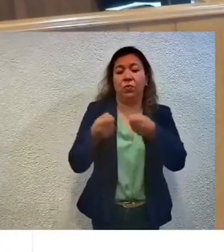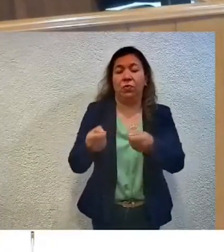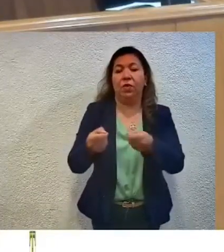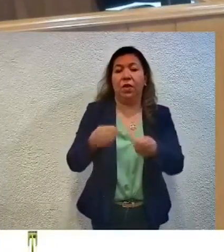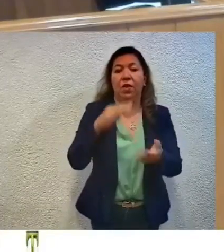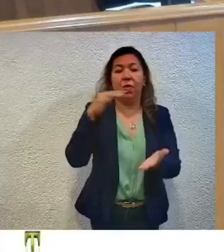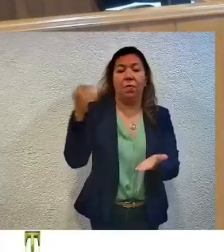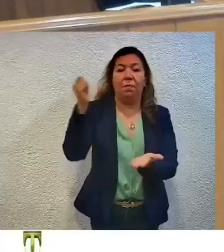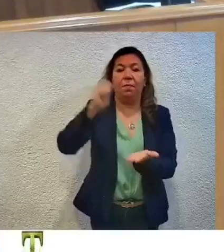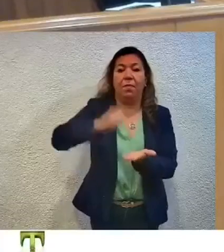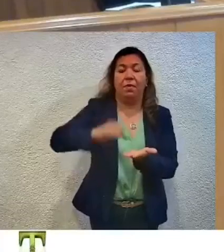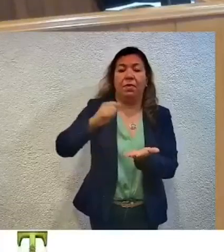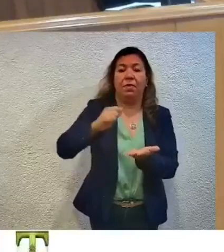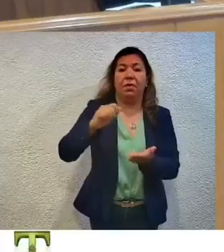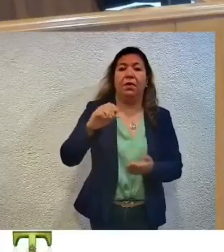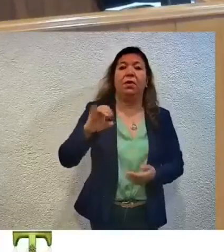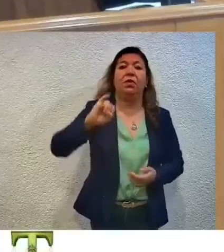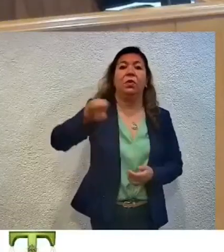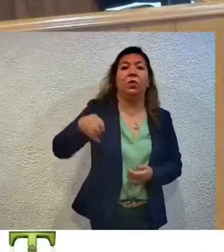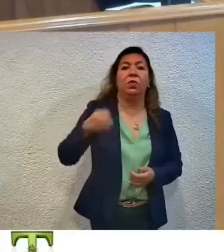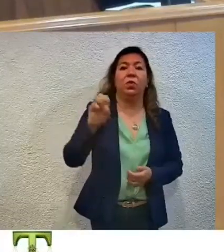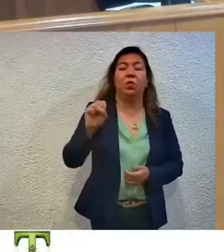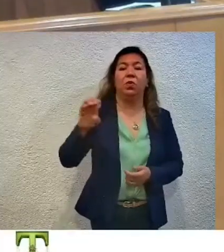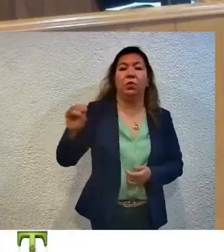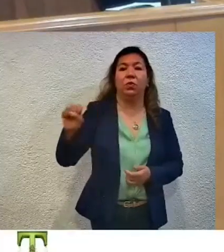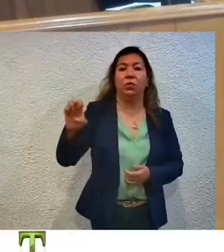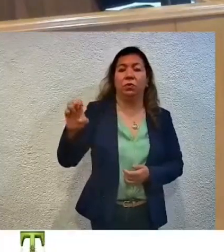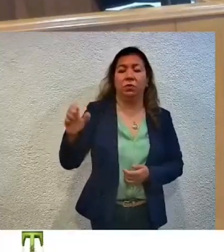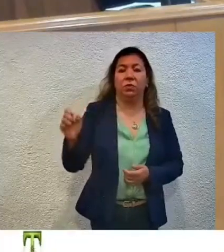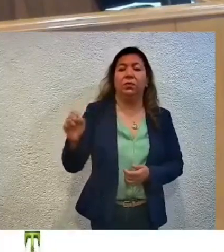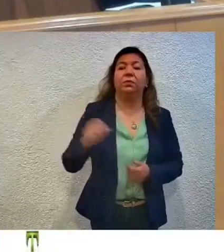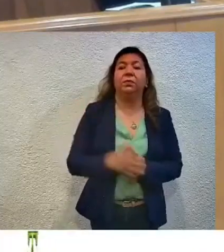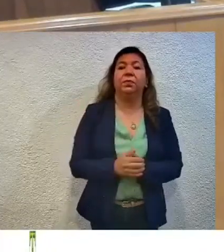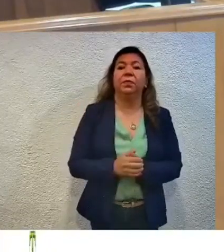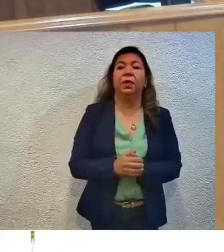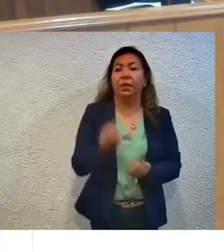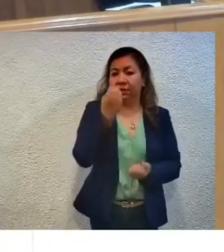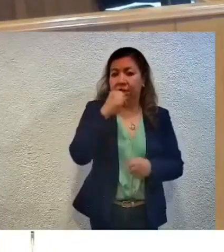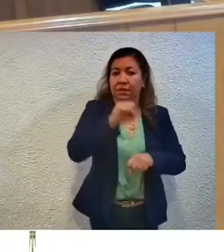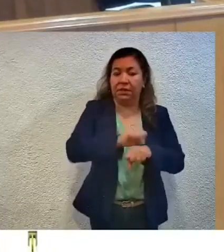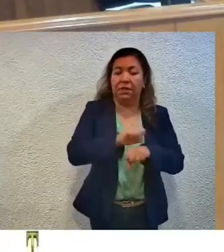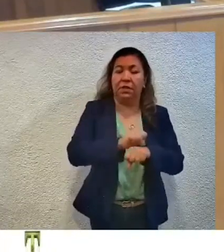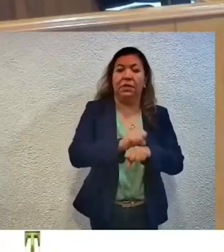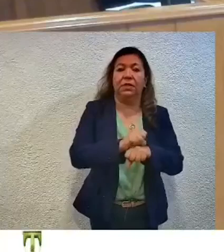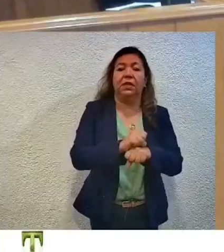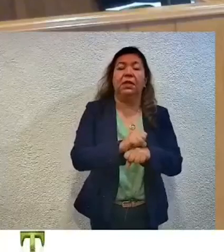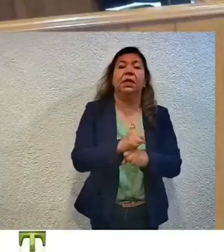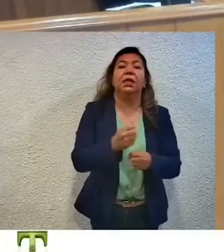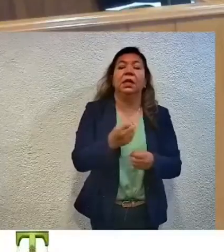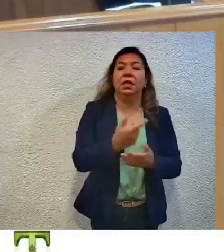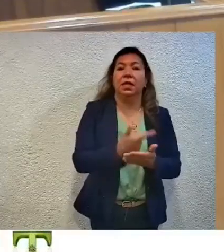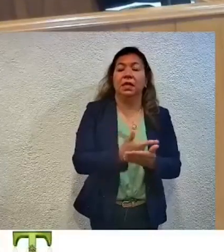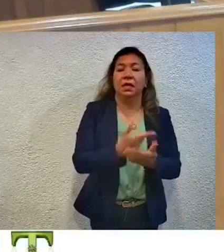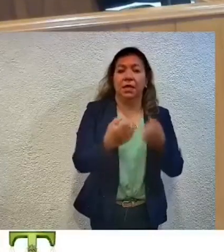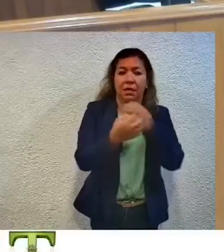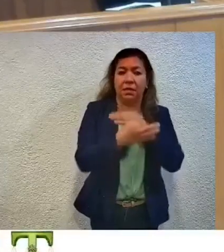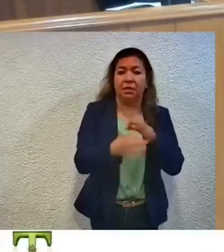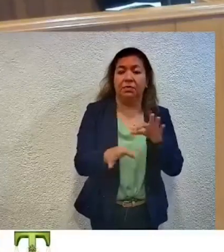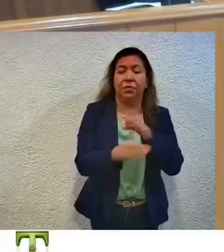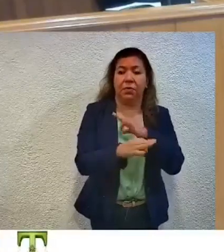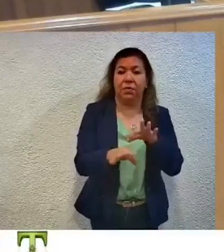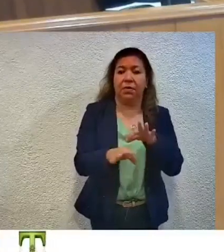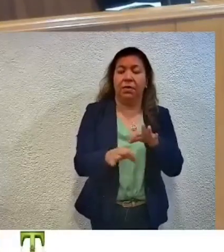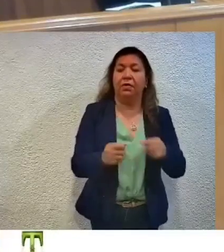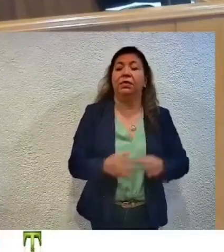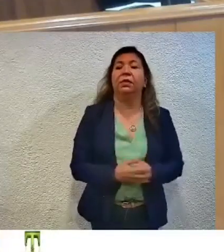magistrado José Inés Betancur Salgado. Por lo tanto, le solicito, secretaria, nos apoye con la cuenta y los resolutivos del proyecto.